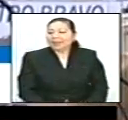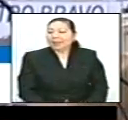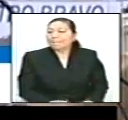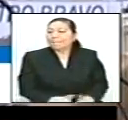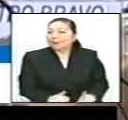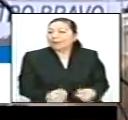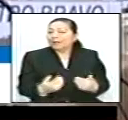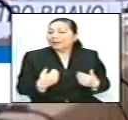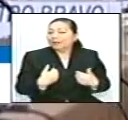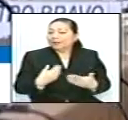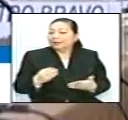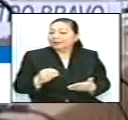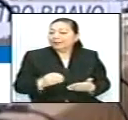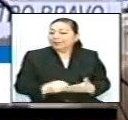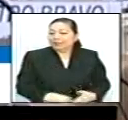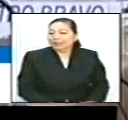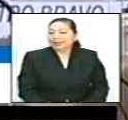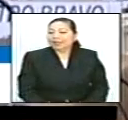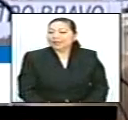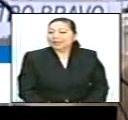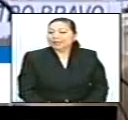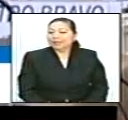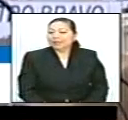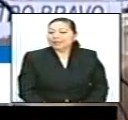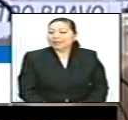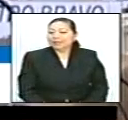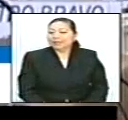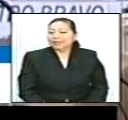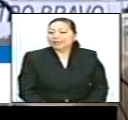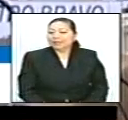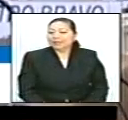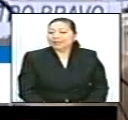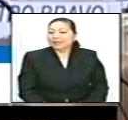podríamos estar mejor. Ejemplo,